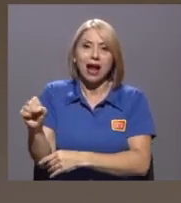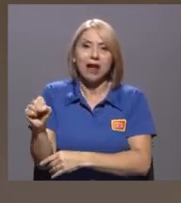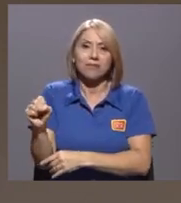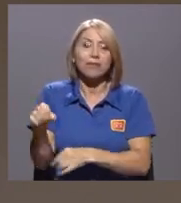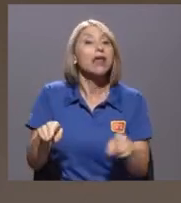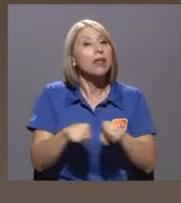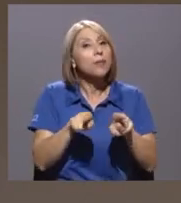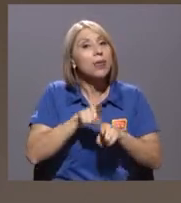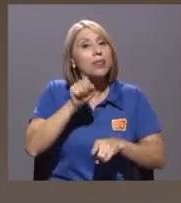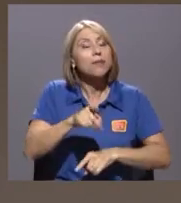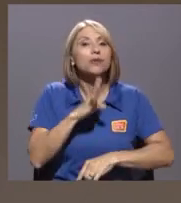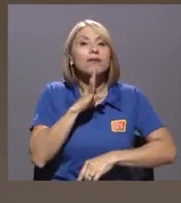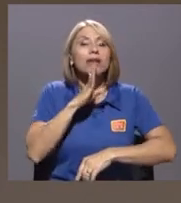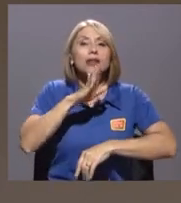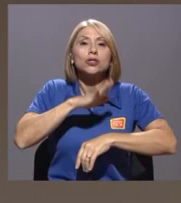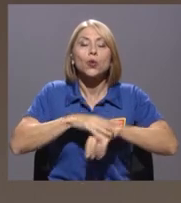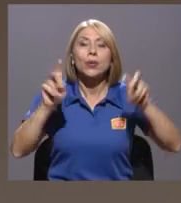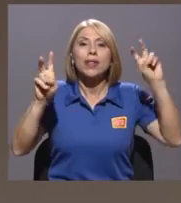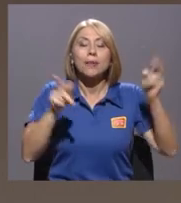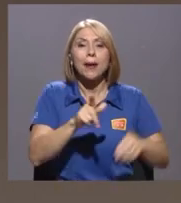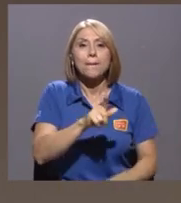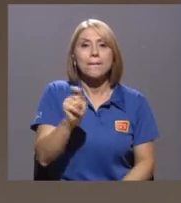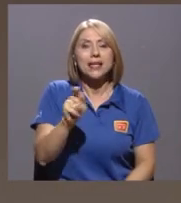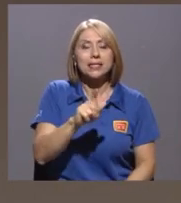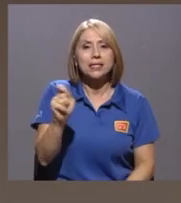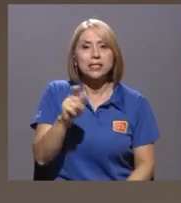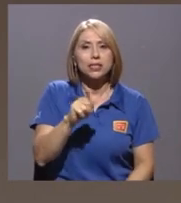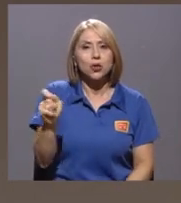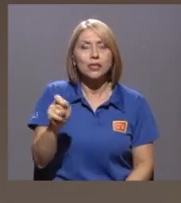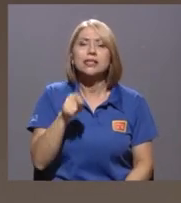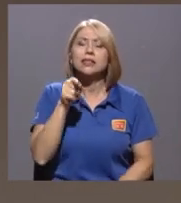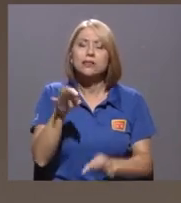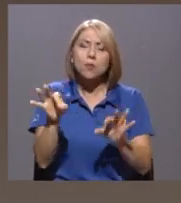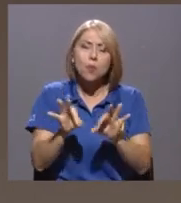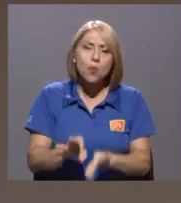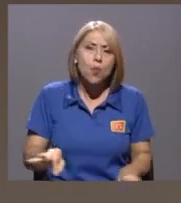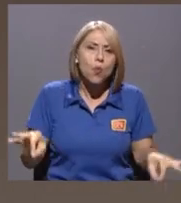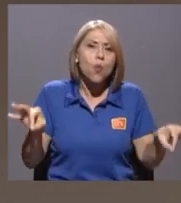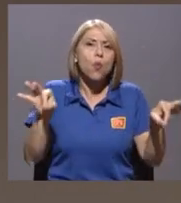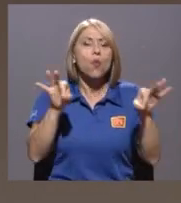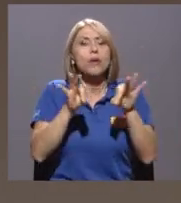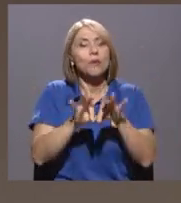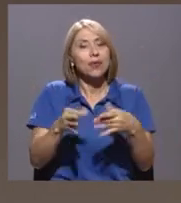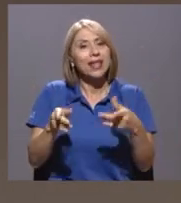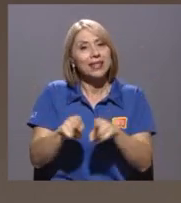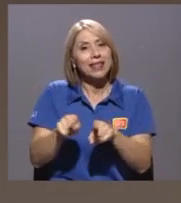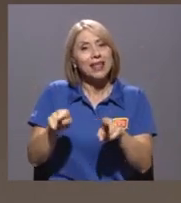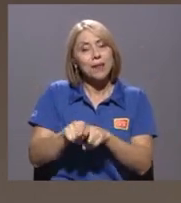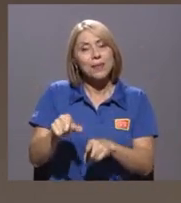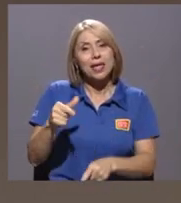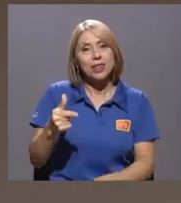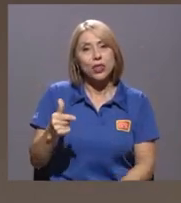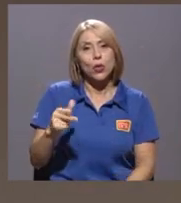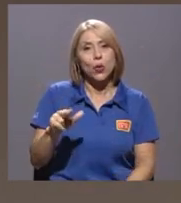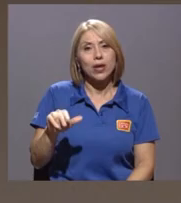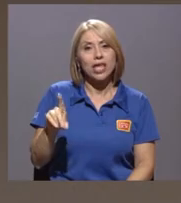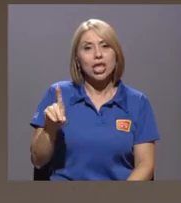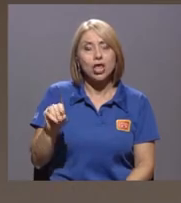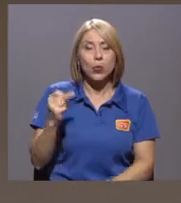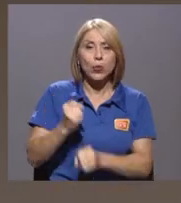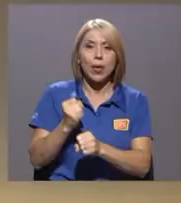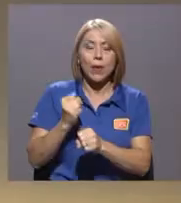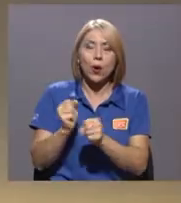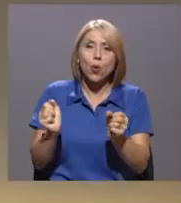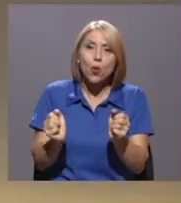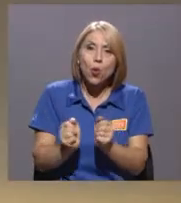de pensiones y que me parece que es un tema sumamente importante en el cual donde ido también aportó en esa arquitectura